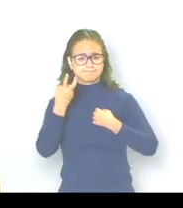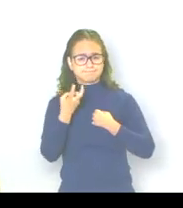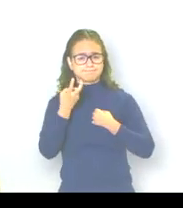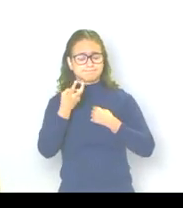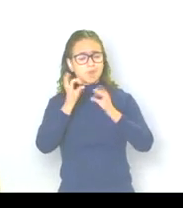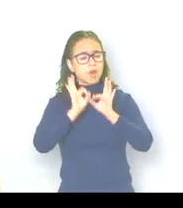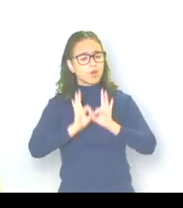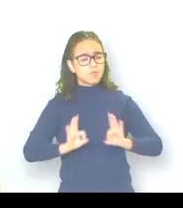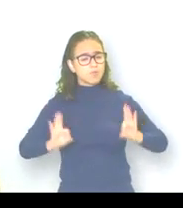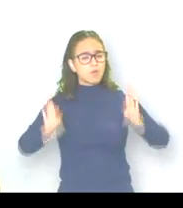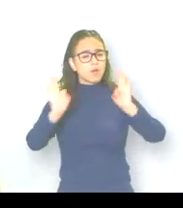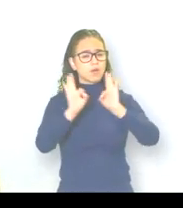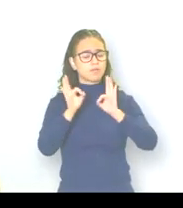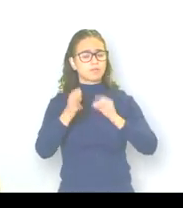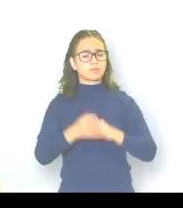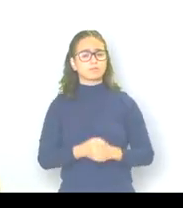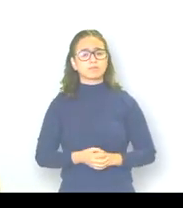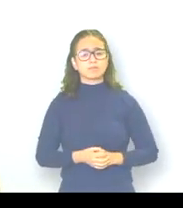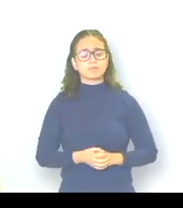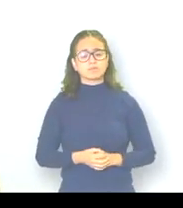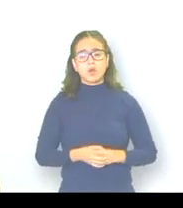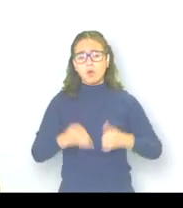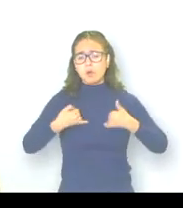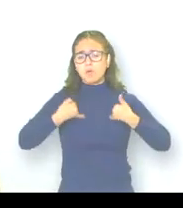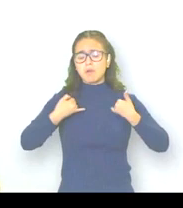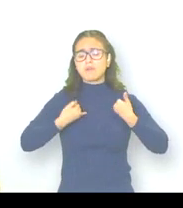Tal pareciera que los jóvenes, al no tener